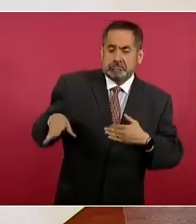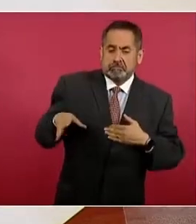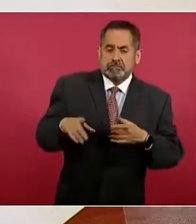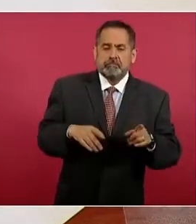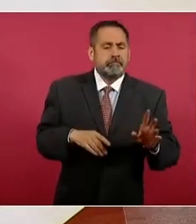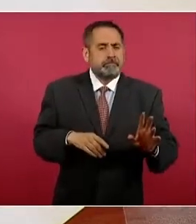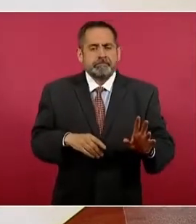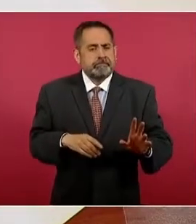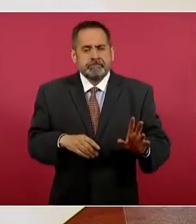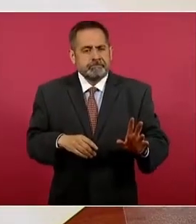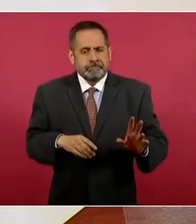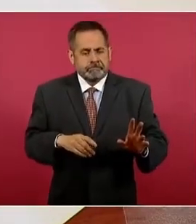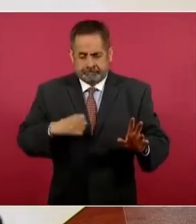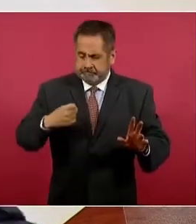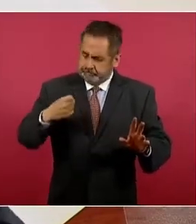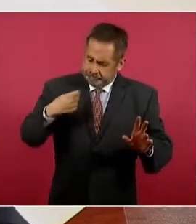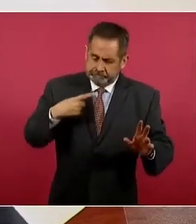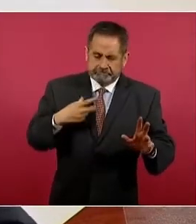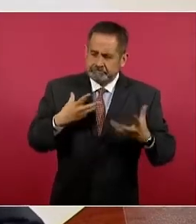y